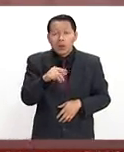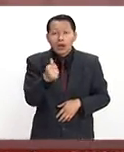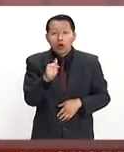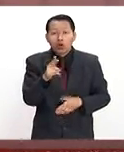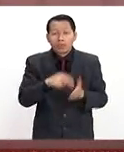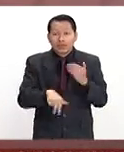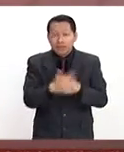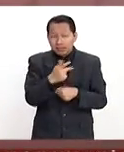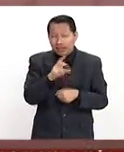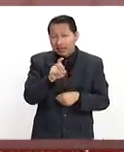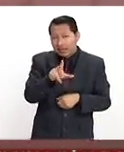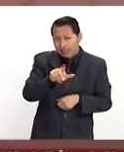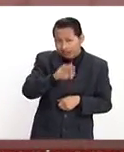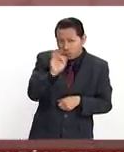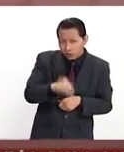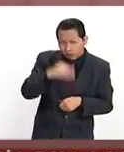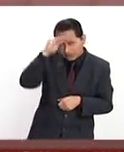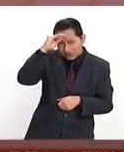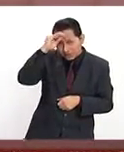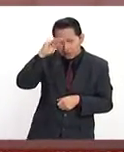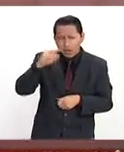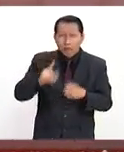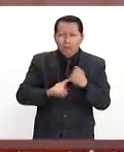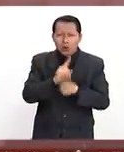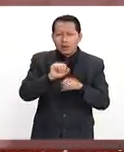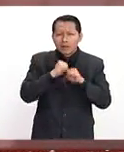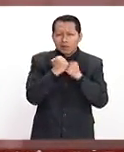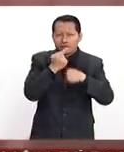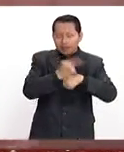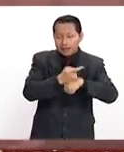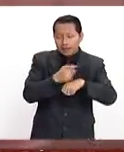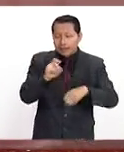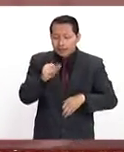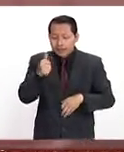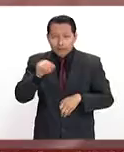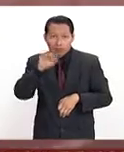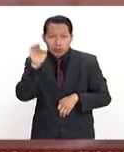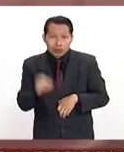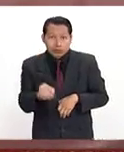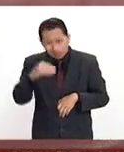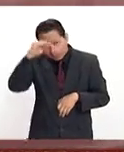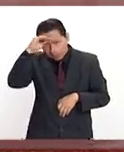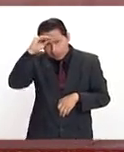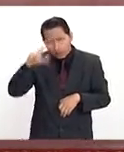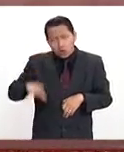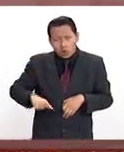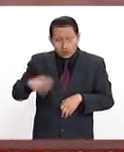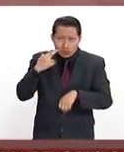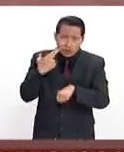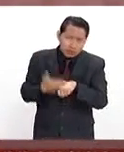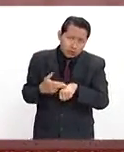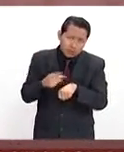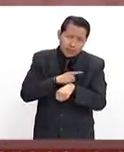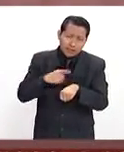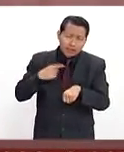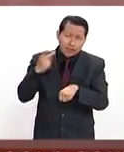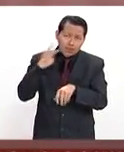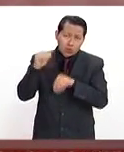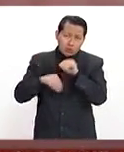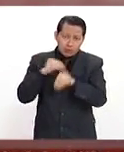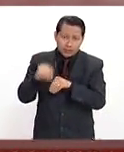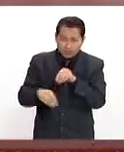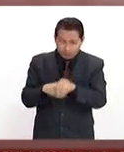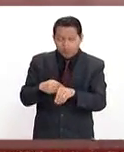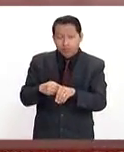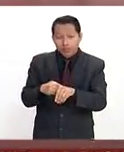el 37% pensaba que era la sociedad y el 36% pensaba que era un tema de gobierno, es decir, de política pública, cambian